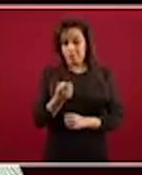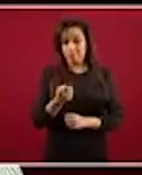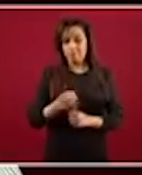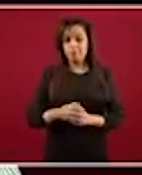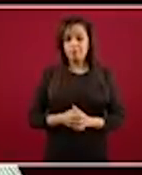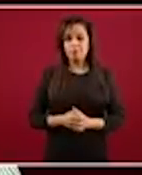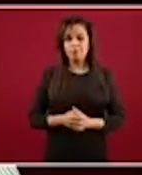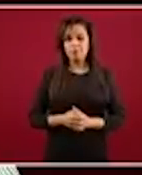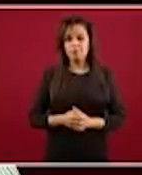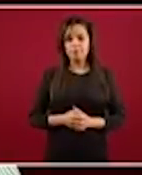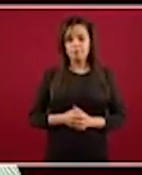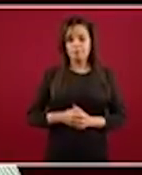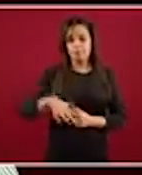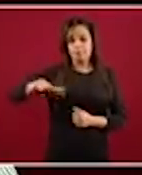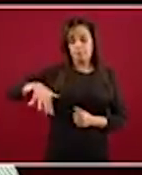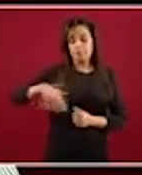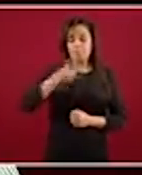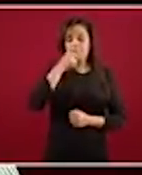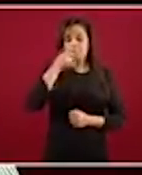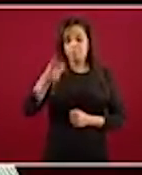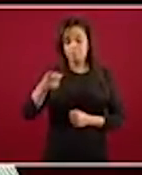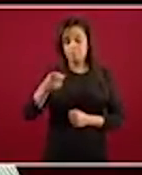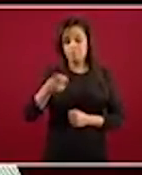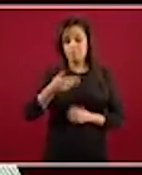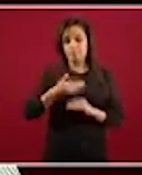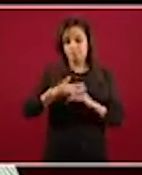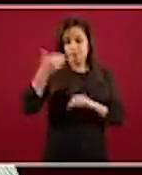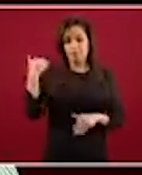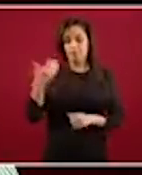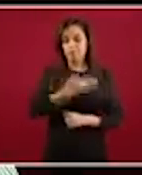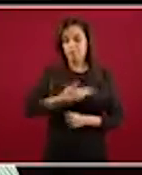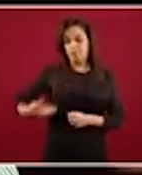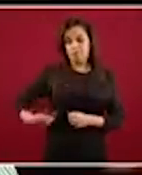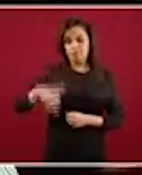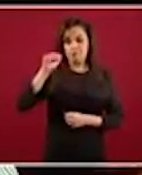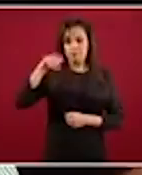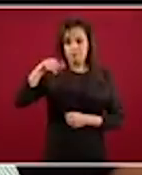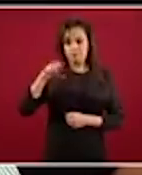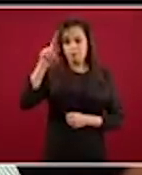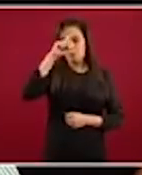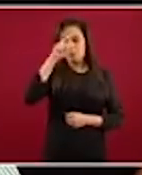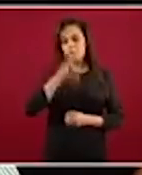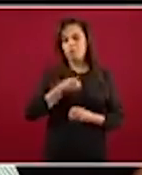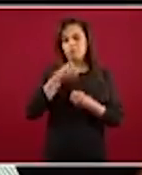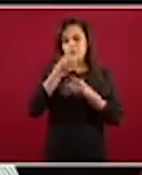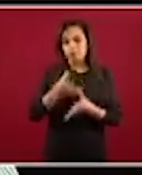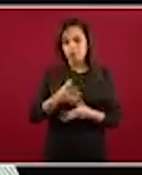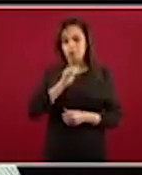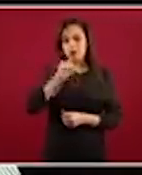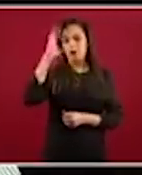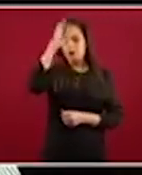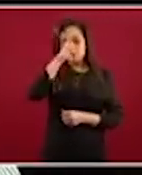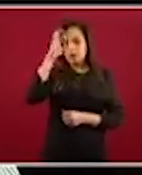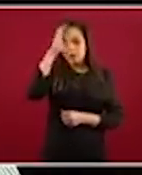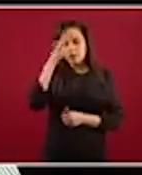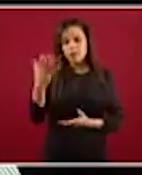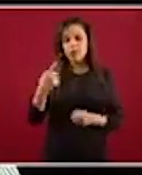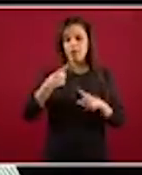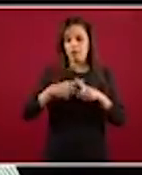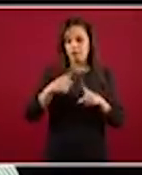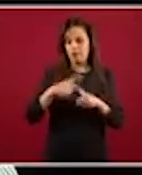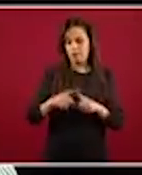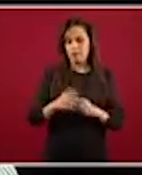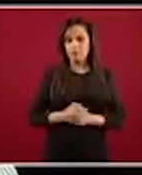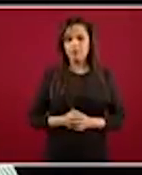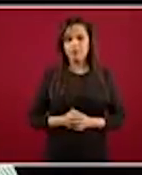que ha dispuesto el presidente desde el principio, se basan en las recomendaciones técnicas, científicas, que